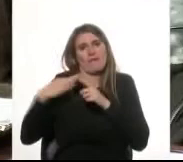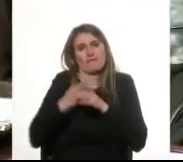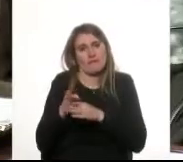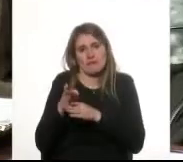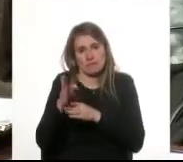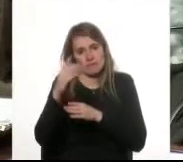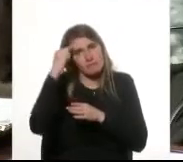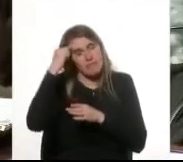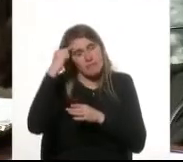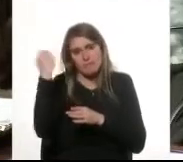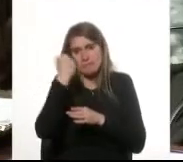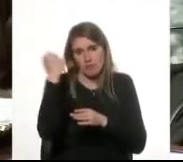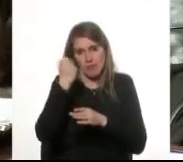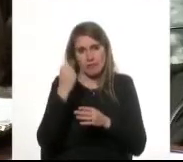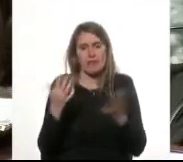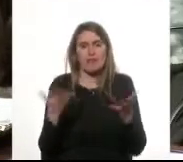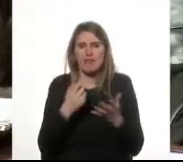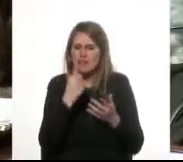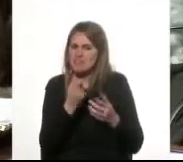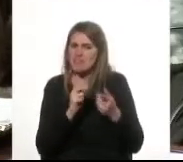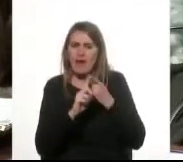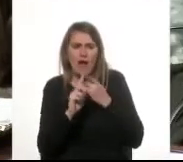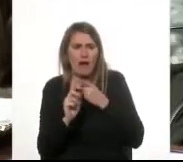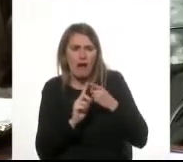Se habla de conjuras ahora.